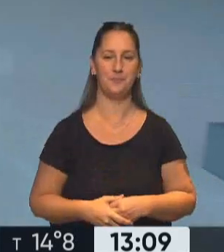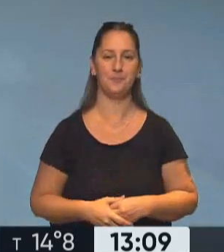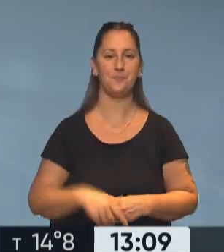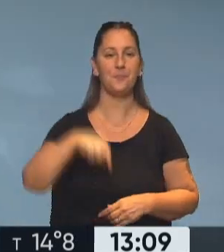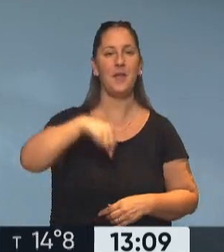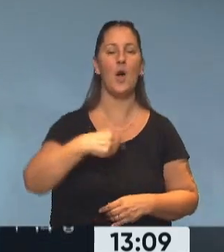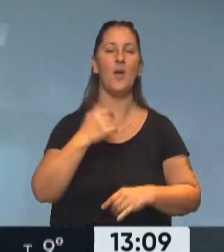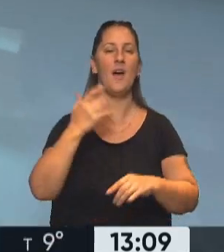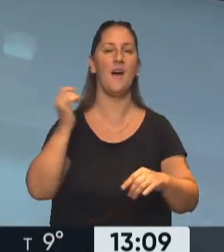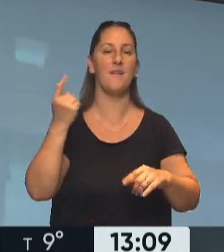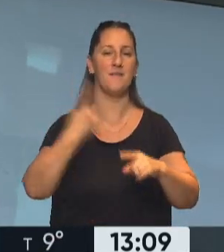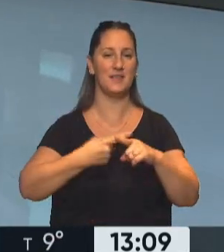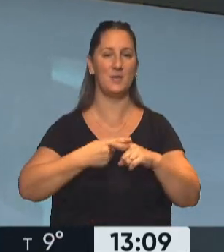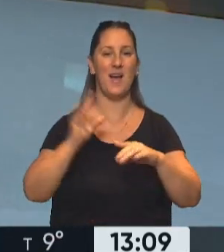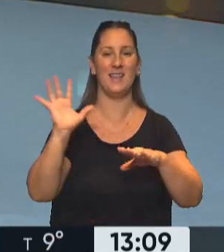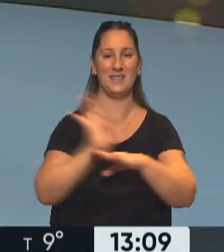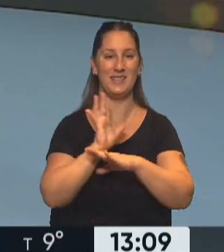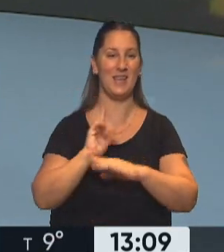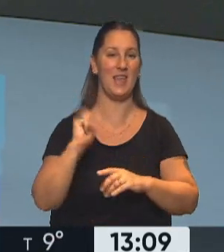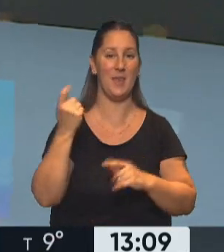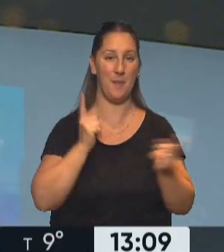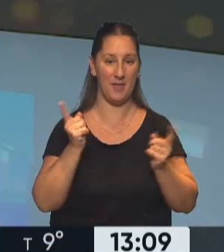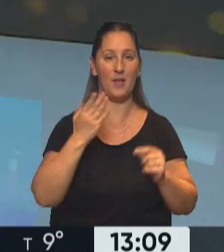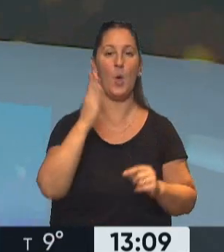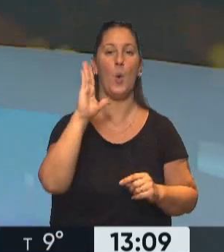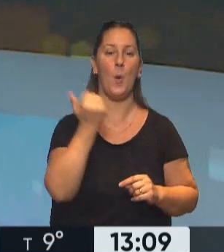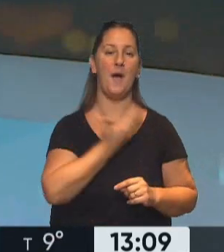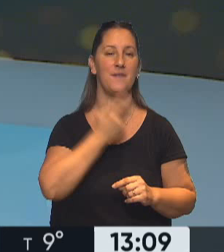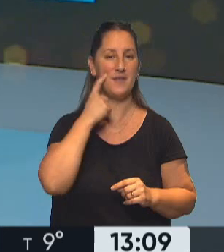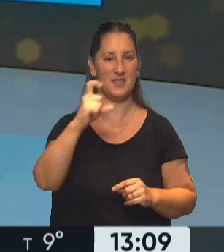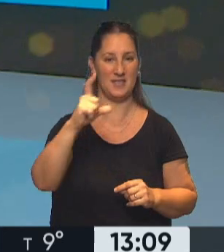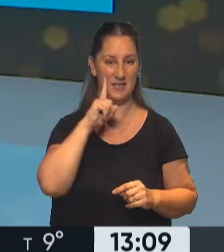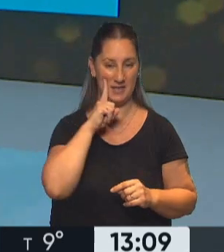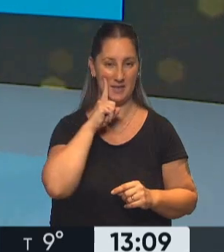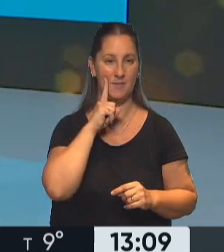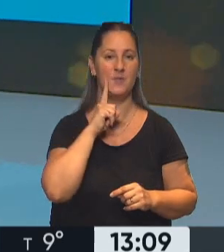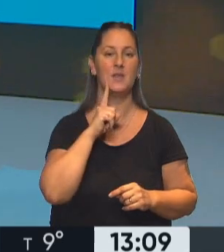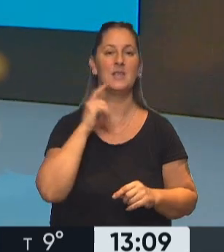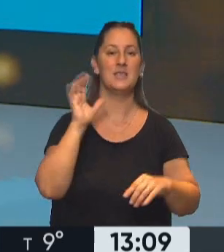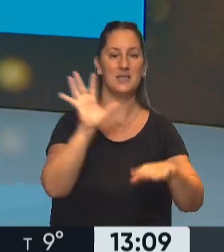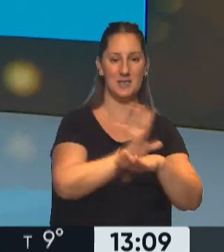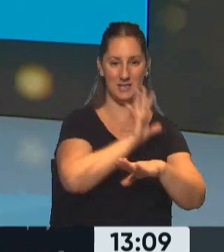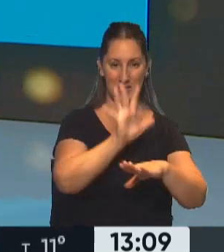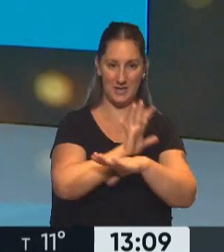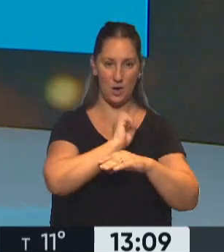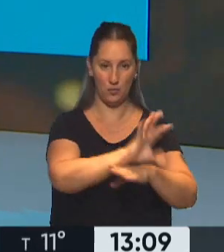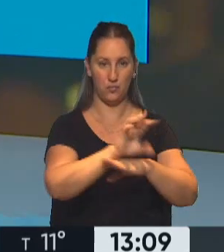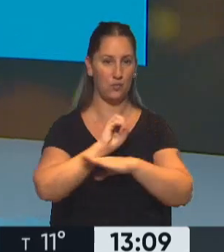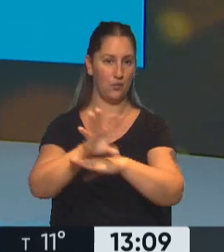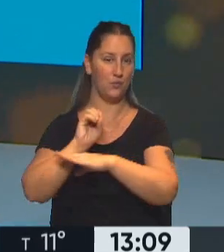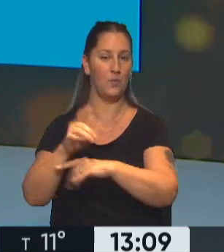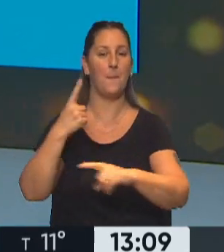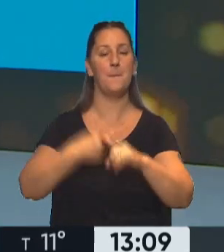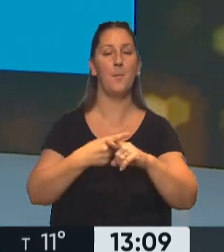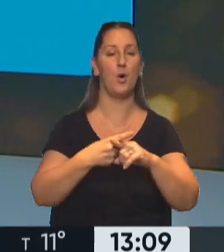Nos vamos al Festival de Cine Independiente. Está en marcha el Bafisi con sus competencias a pleno, con cine en las salas de cine y con la proyección a través